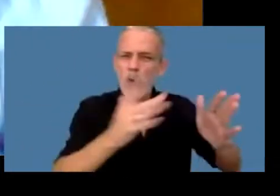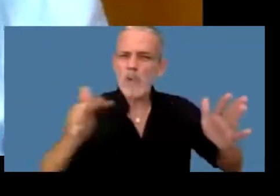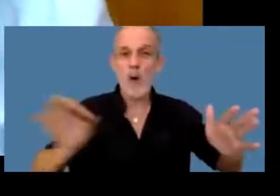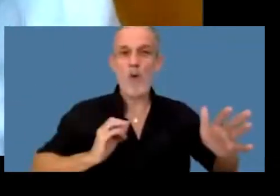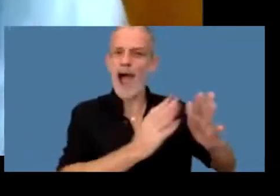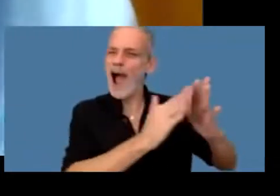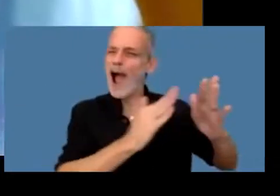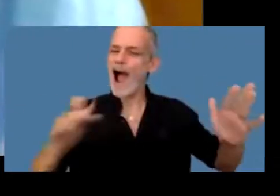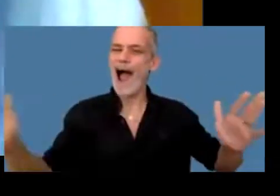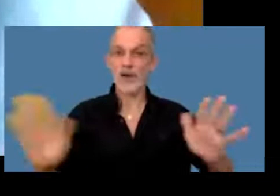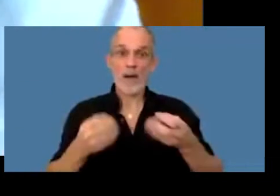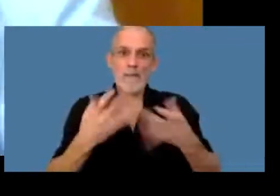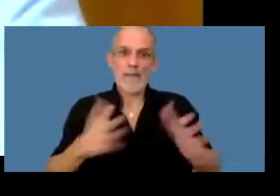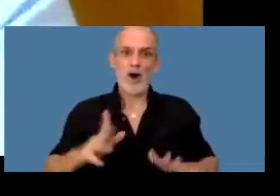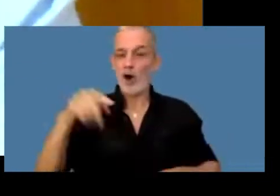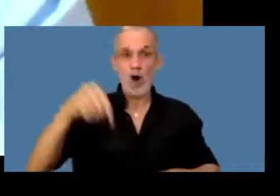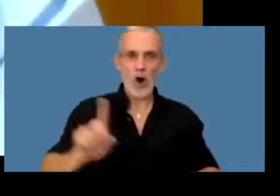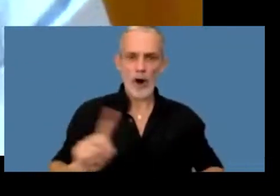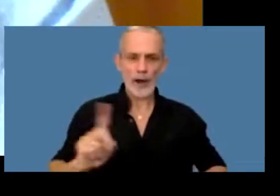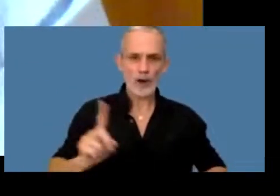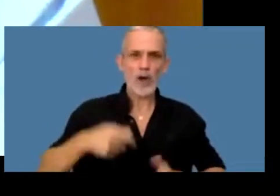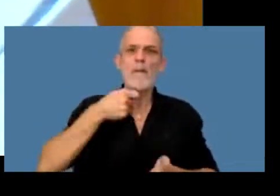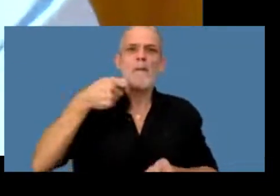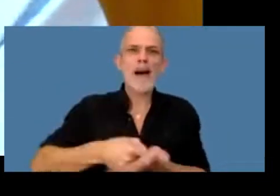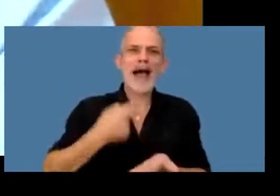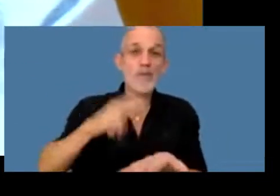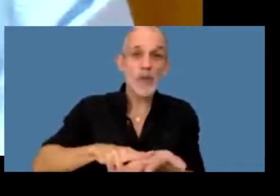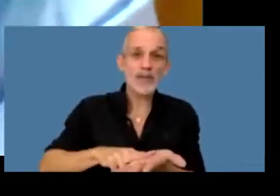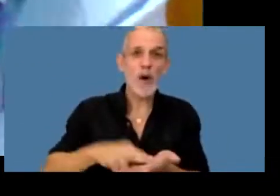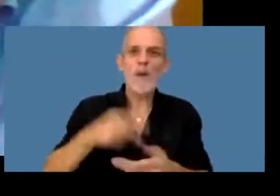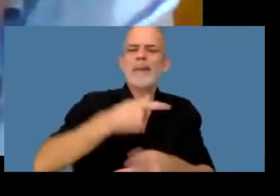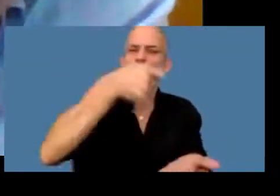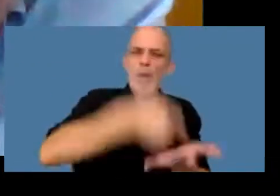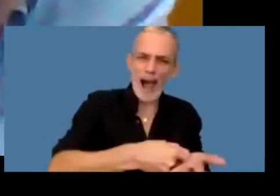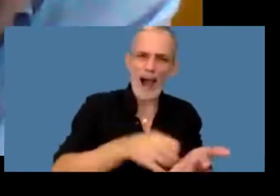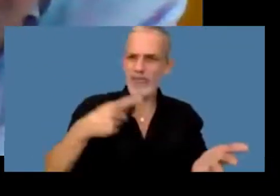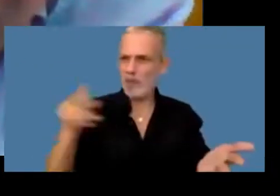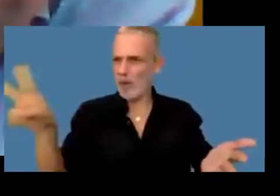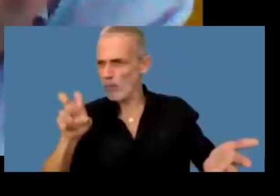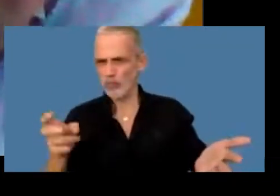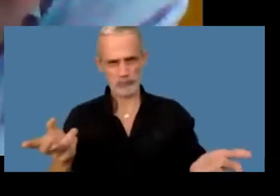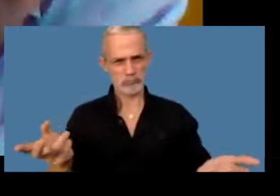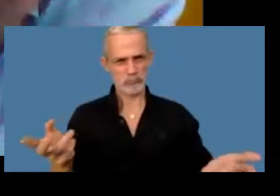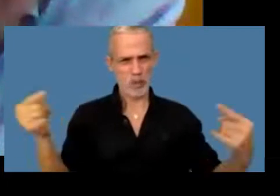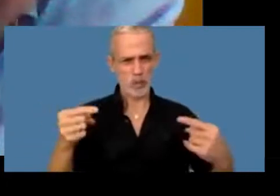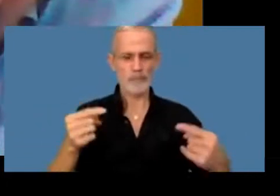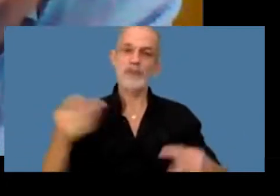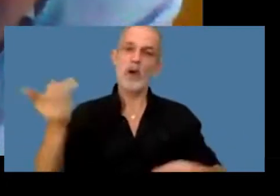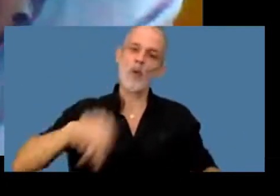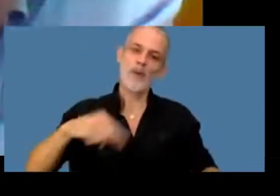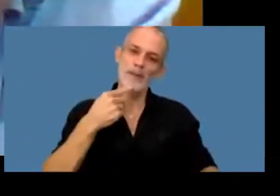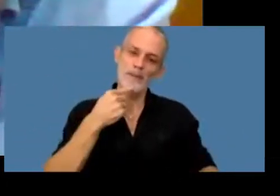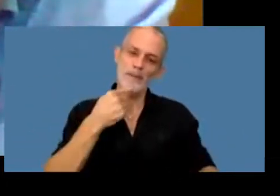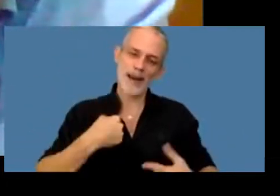más conveniente. Hoy estamos pagando el impuesto antes de cobrar la renta, digamos, ¿no? Entonces, volviendo a la pregunta del colega, yo diría, o de la